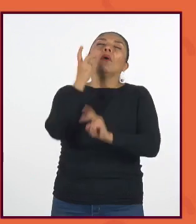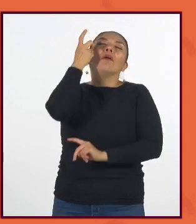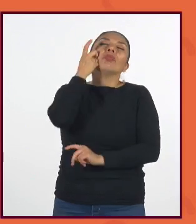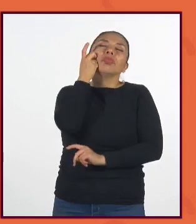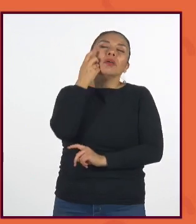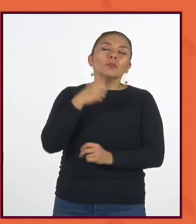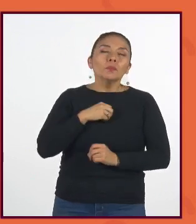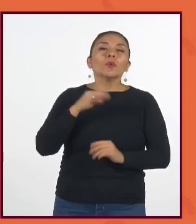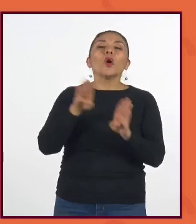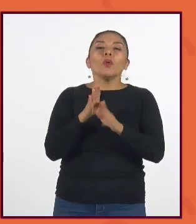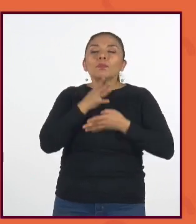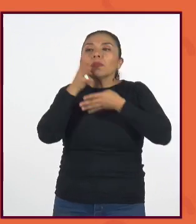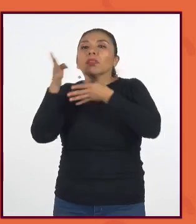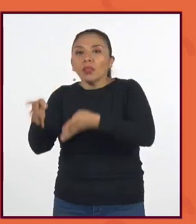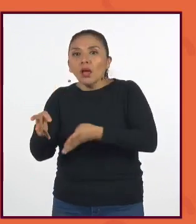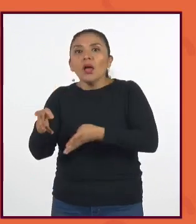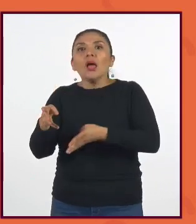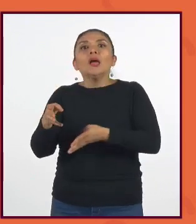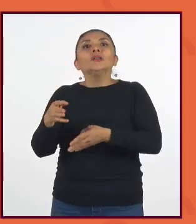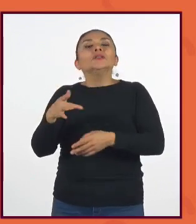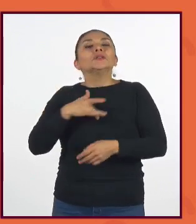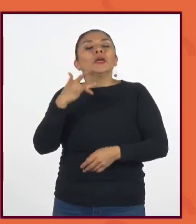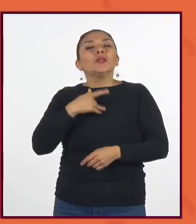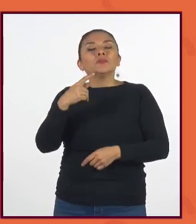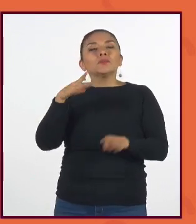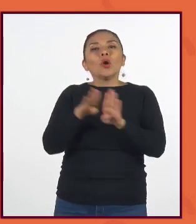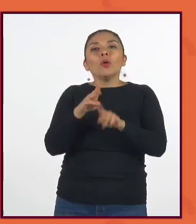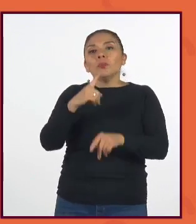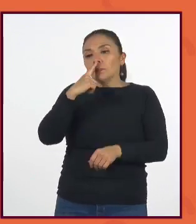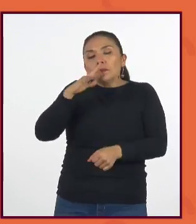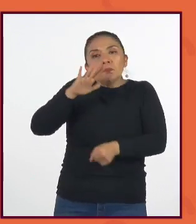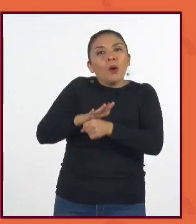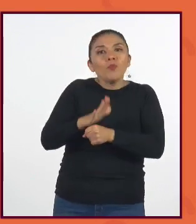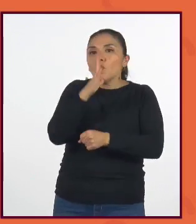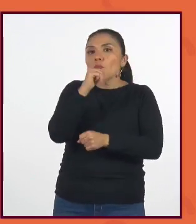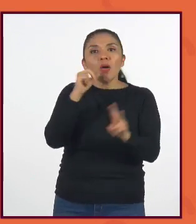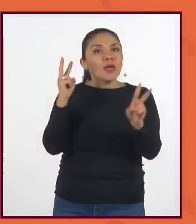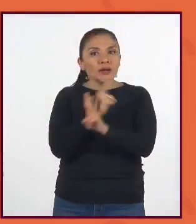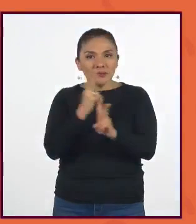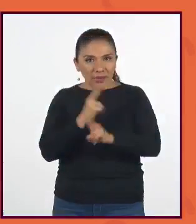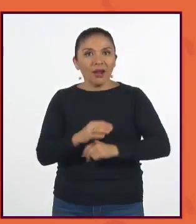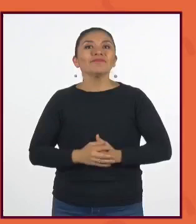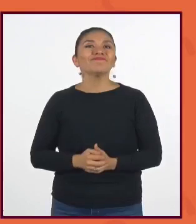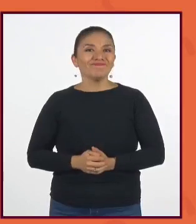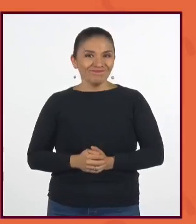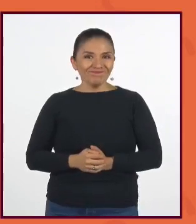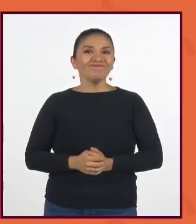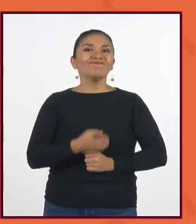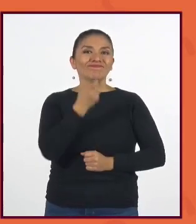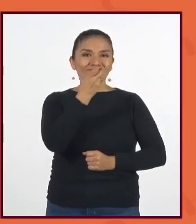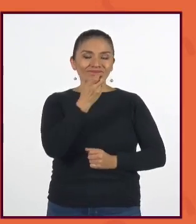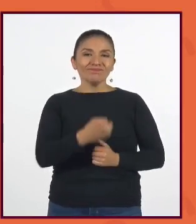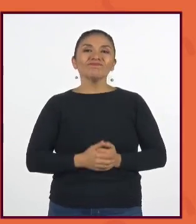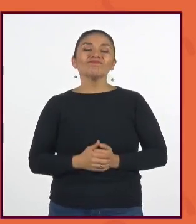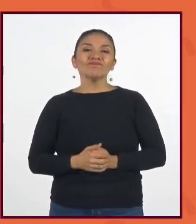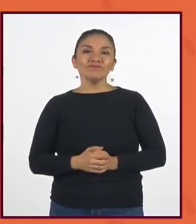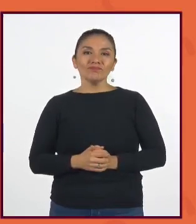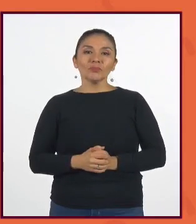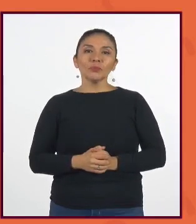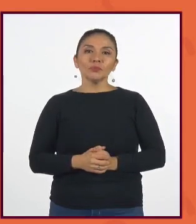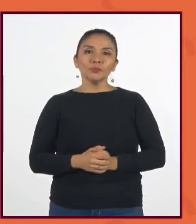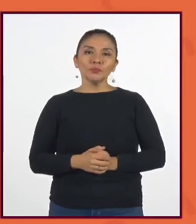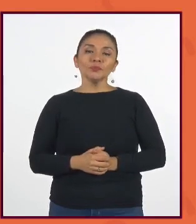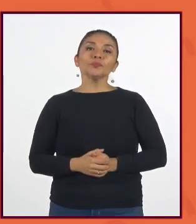Que muchas veces dicen, sí, sigue tomando para que agarres callo, ¿no? Así es. Sí. Exactamente. Y tenemos